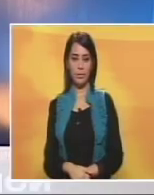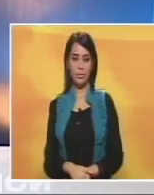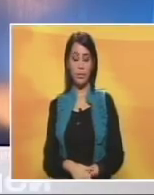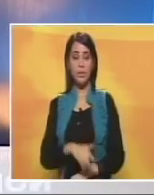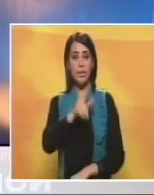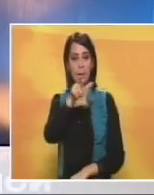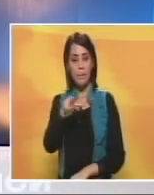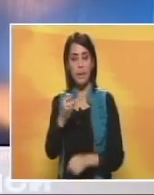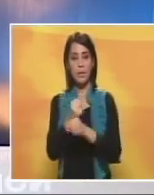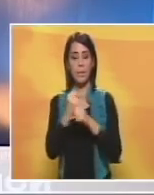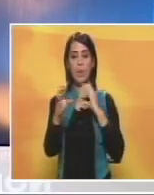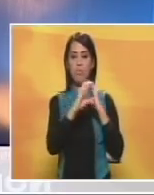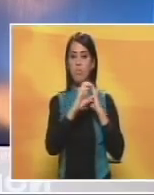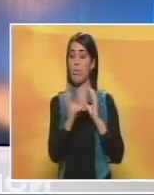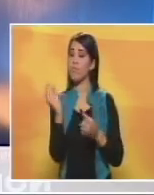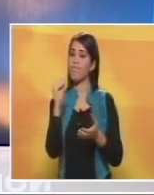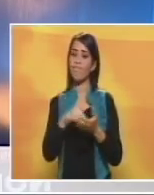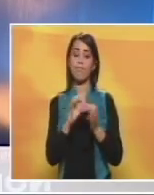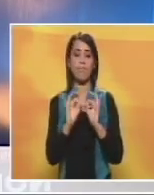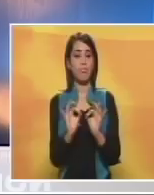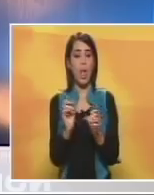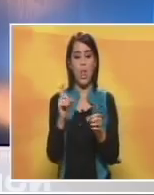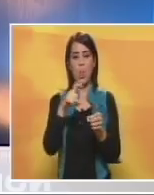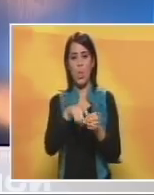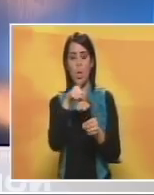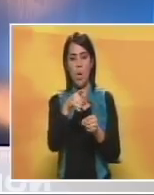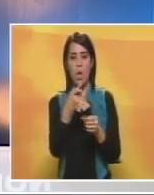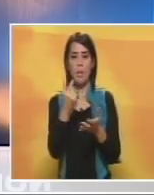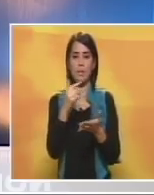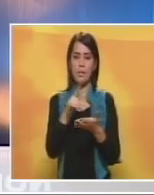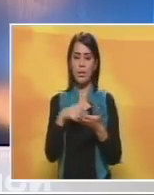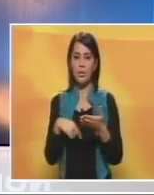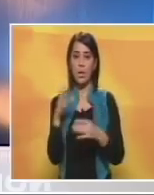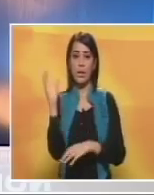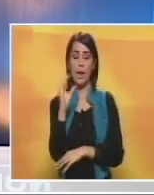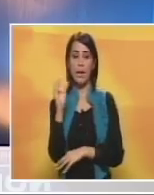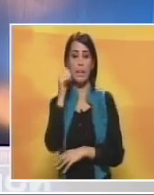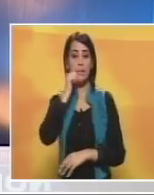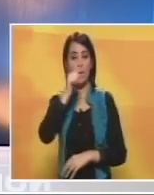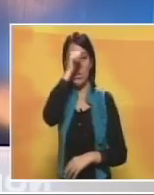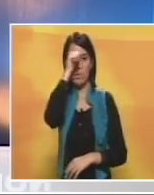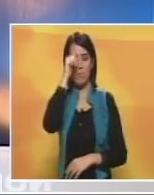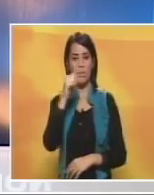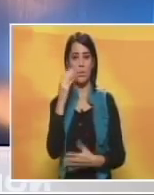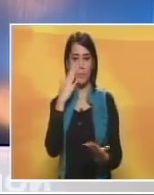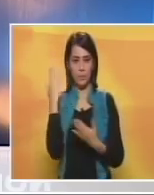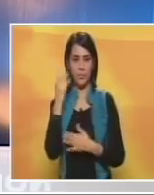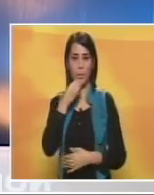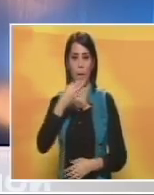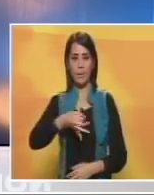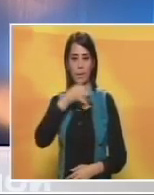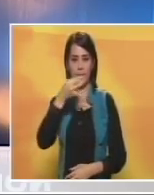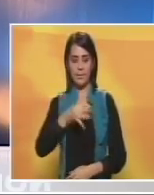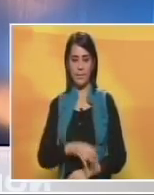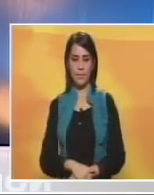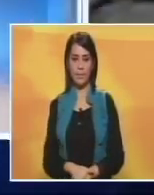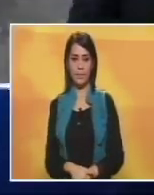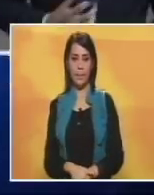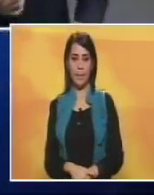Transportistas de Caracas no se sumarán al censo nacional convocado por el Gobierno Nacional para este fin de semana. Euclides Sotillo nos tiene el reporte. Buenas tardes,